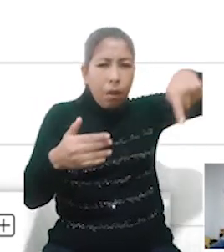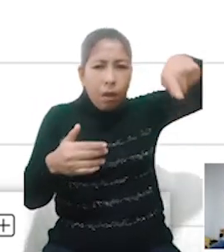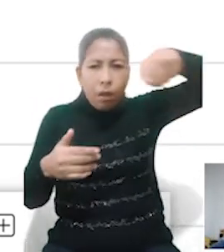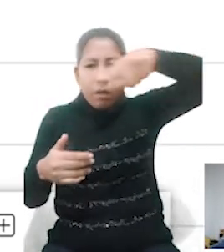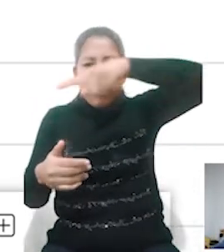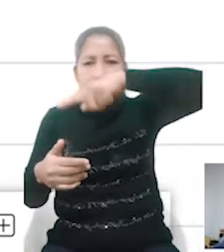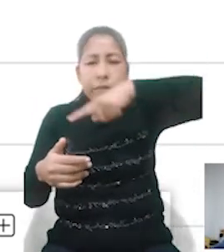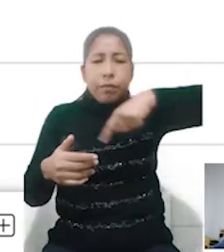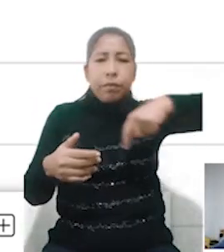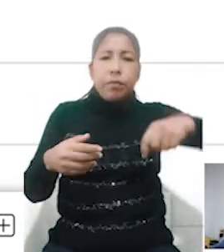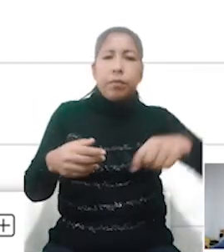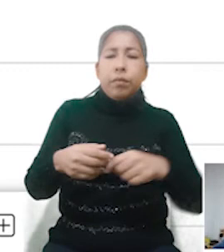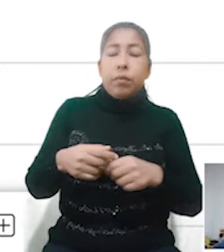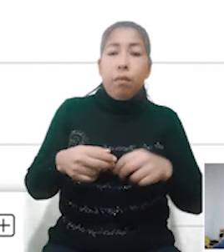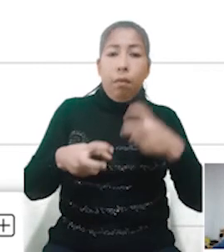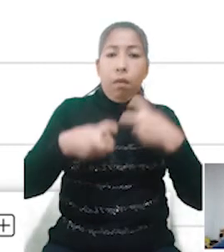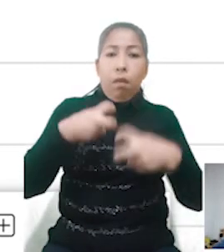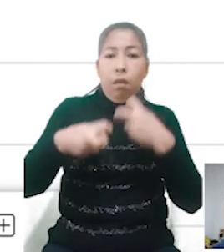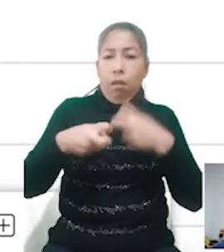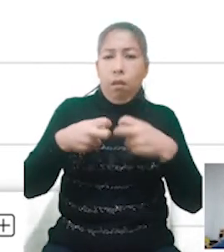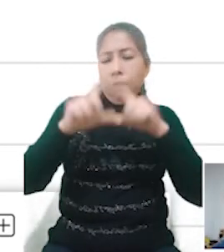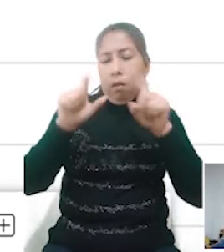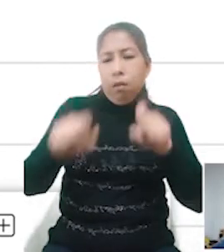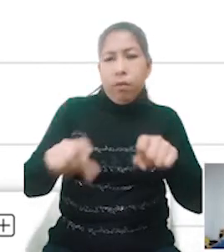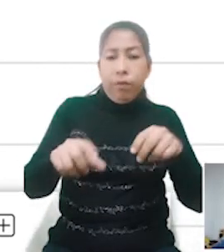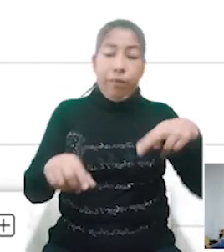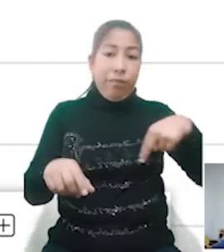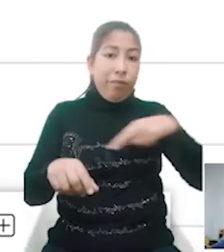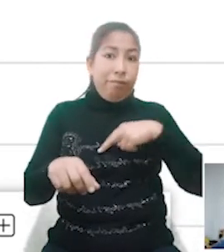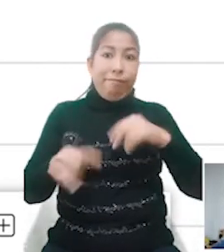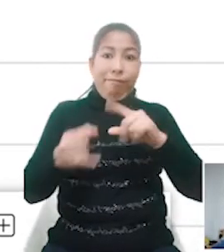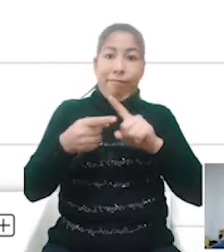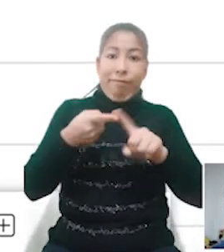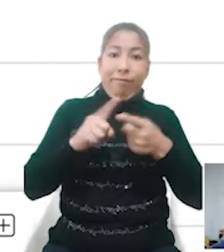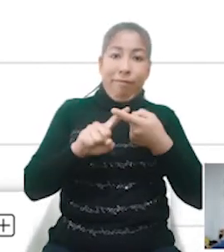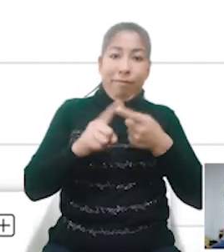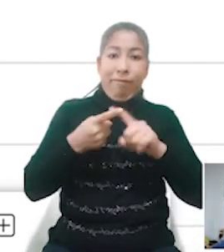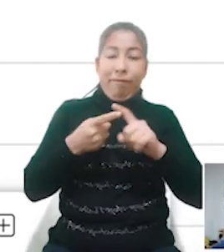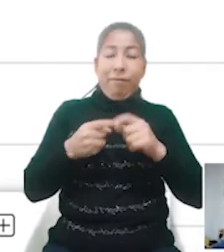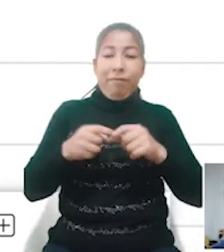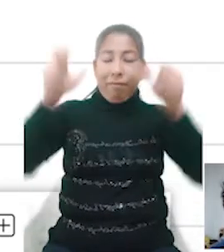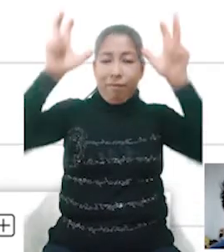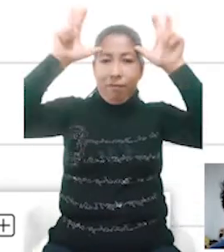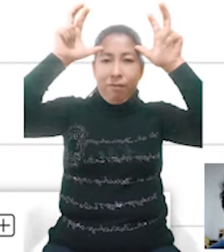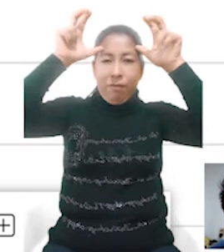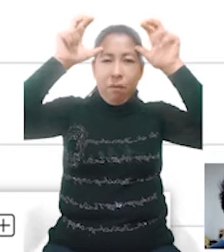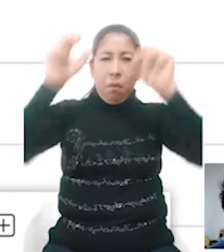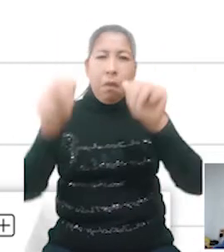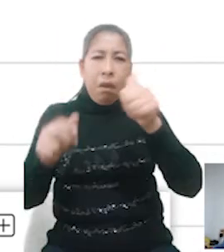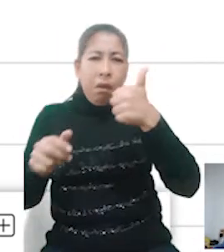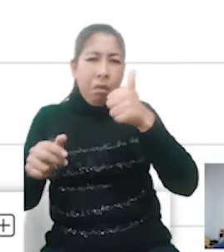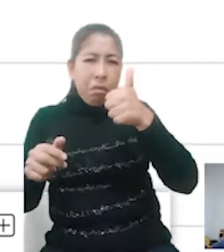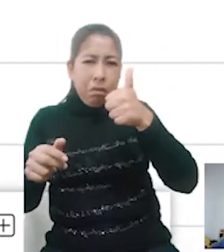la cual recorre nuestro caballo. Entonces dice el problema que nuestro amigo el caballo